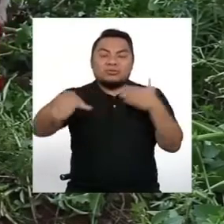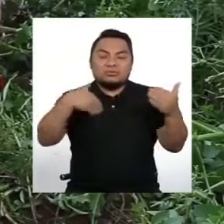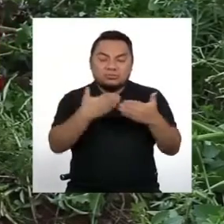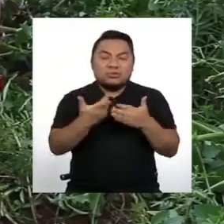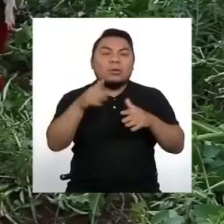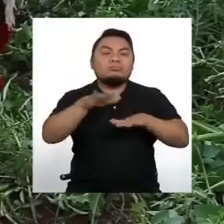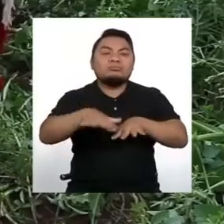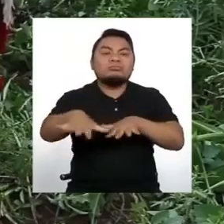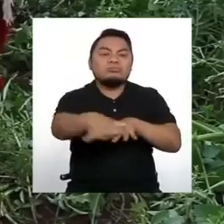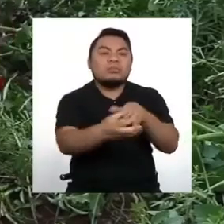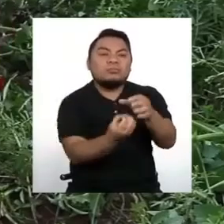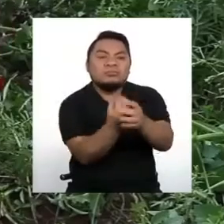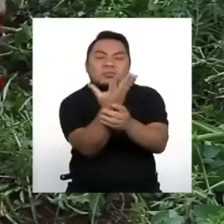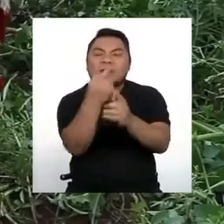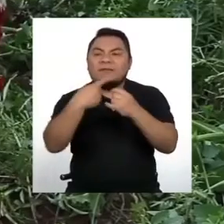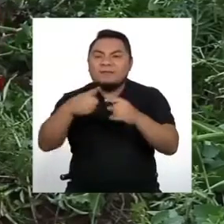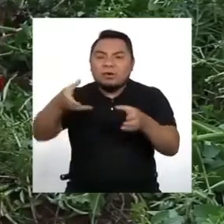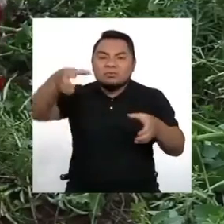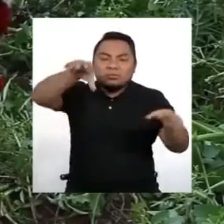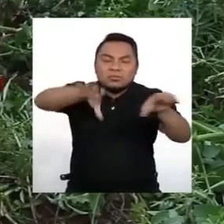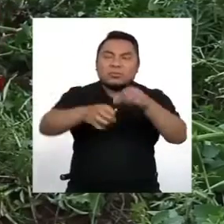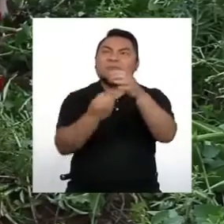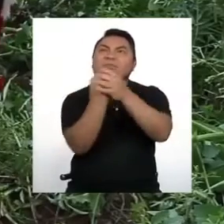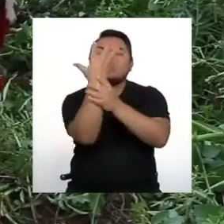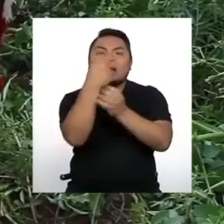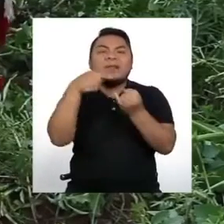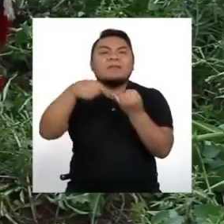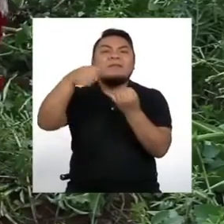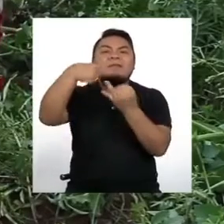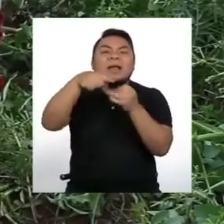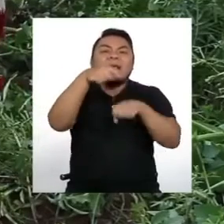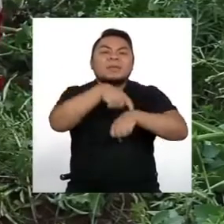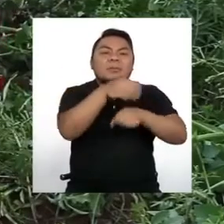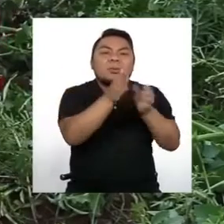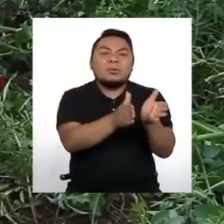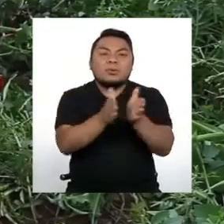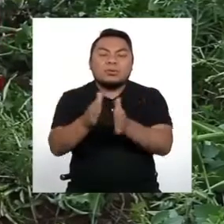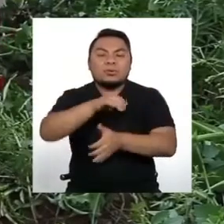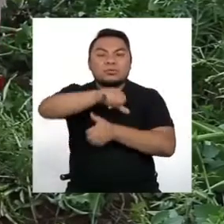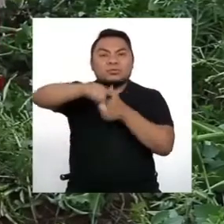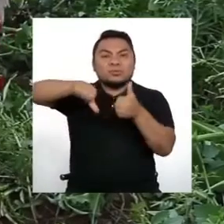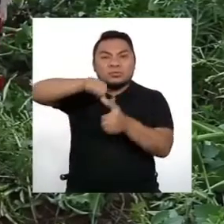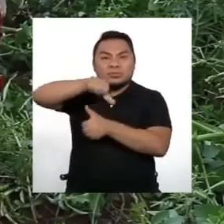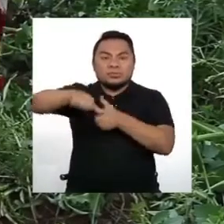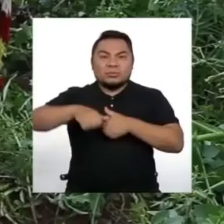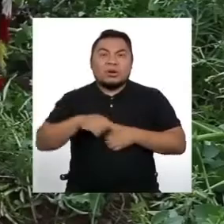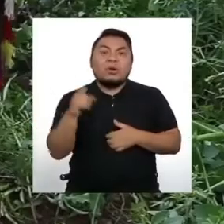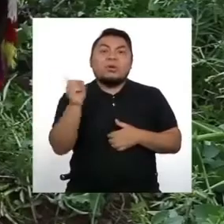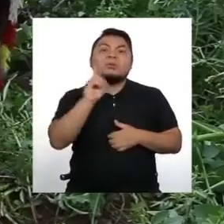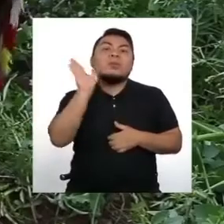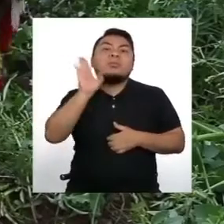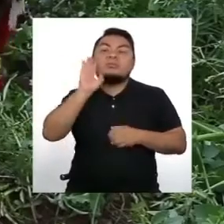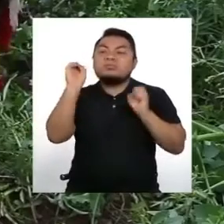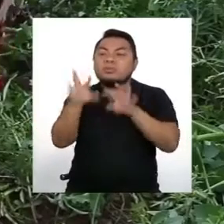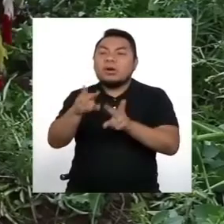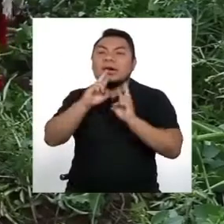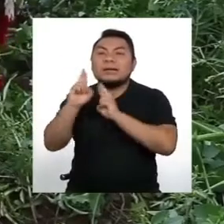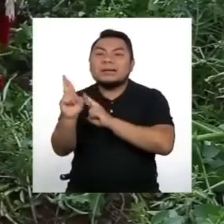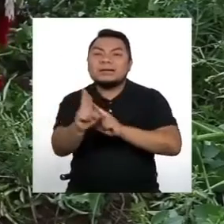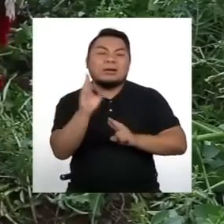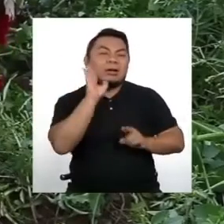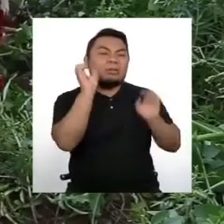Carla, ya terminaste. Muy bien mi amor, guardaste tu ropa limpia. Te